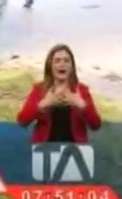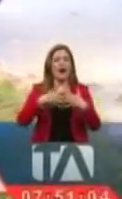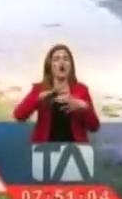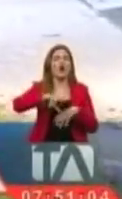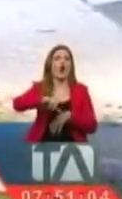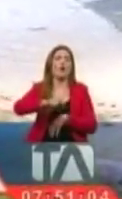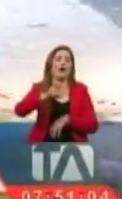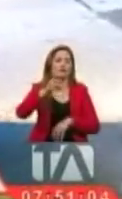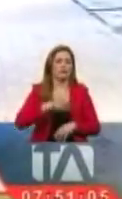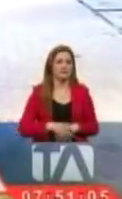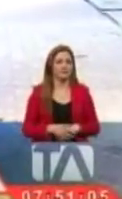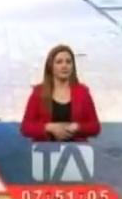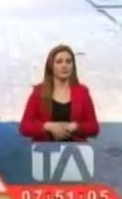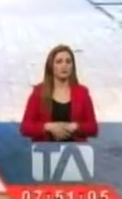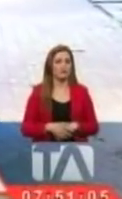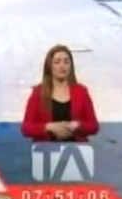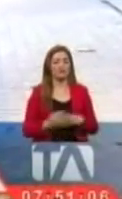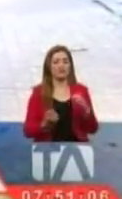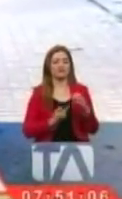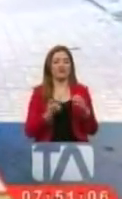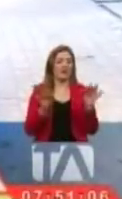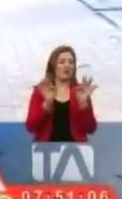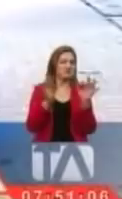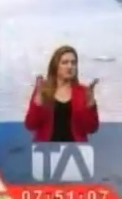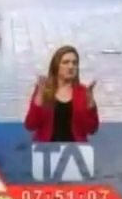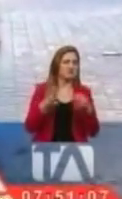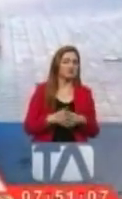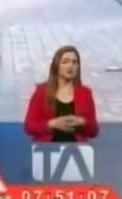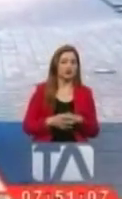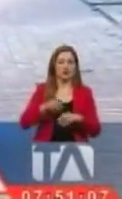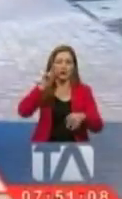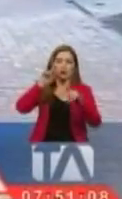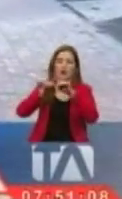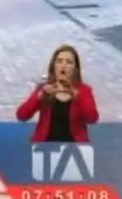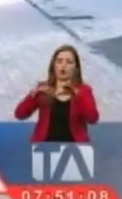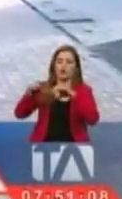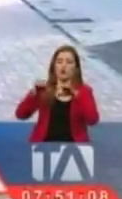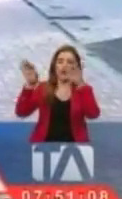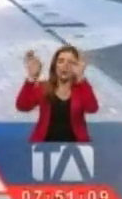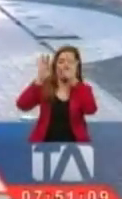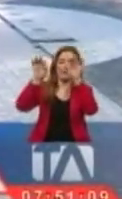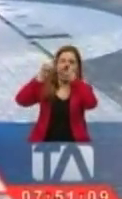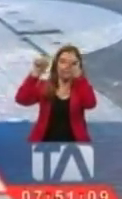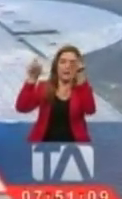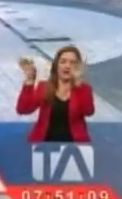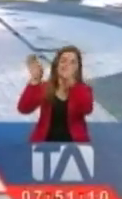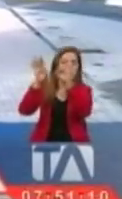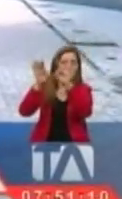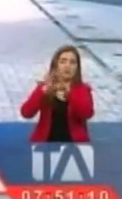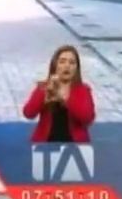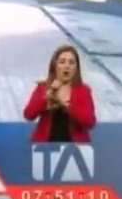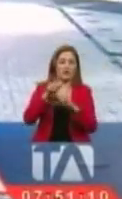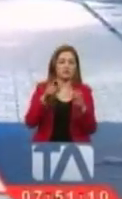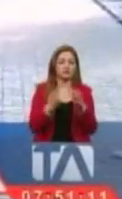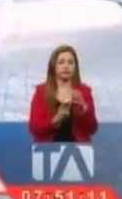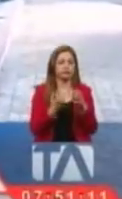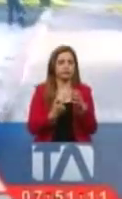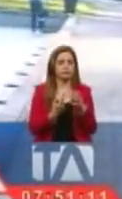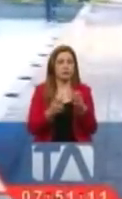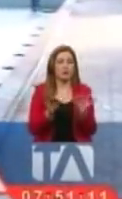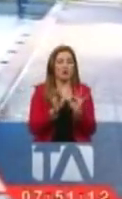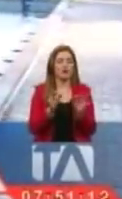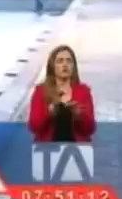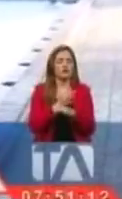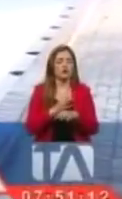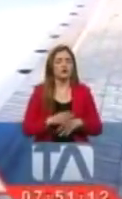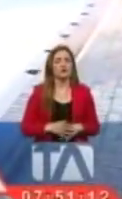tenemos un problema que no tenemos el transformador vamos ya coordinando con la empresa eléctrica para colocar el transformador algo que preocupa realmente a los a los